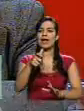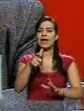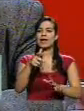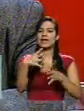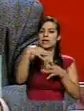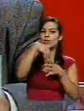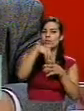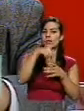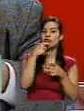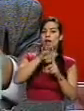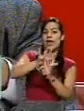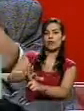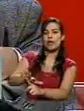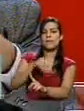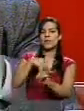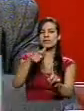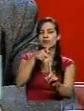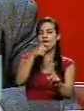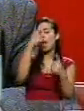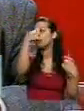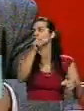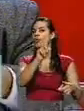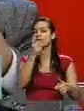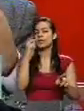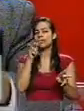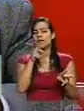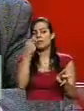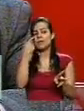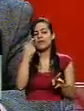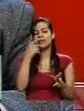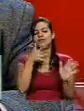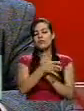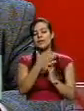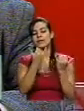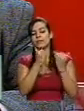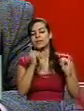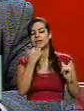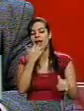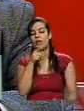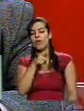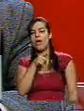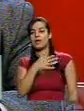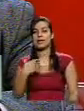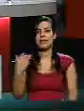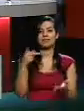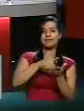estaba ajena. De tal modo que entonces cuando llegaron estas acciones, se incorporaron. De hecho,